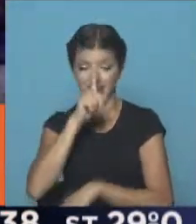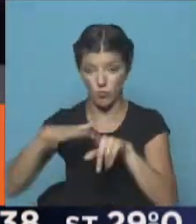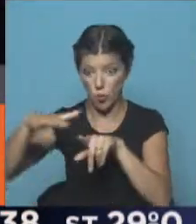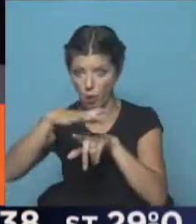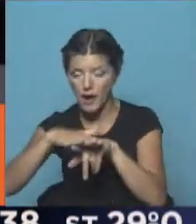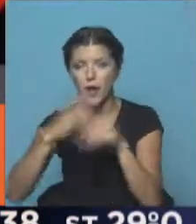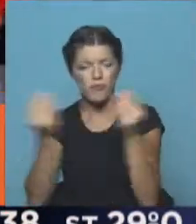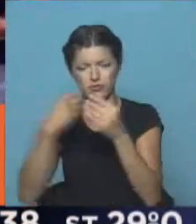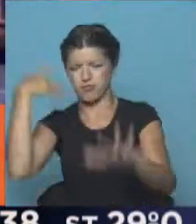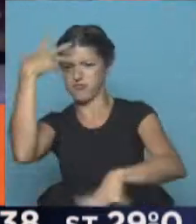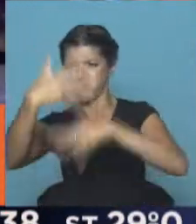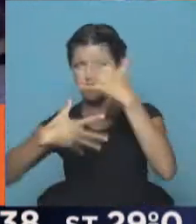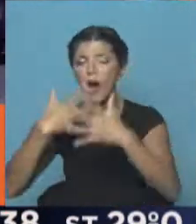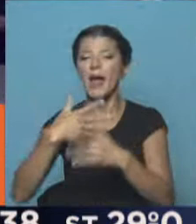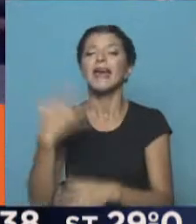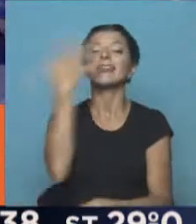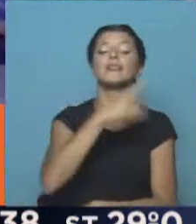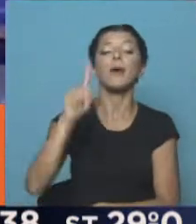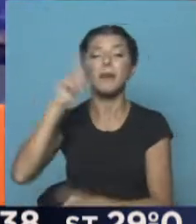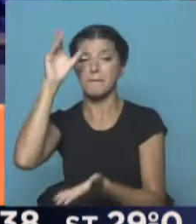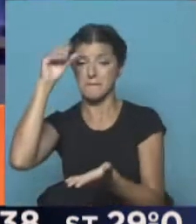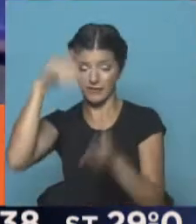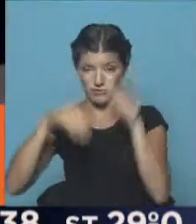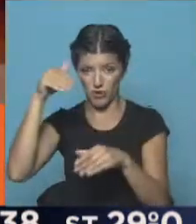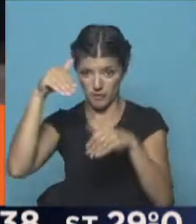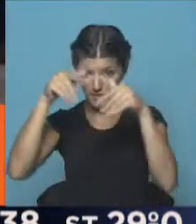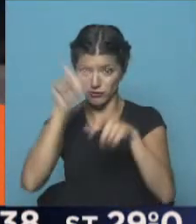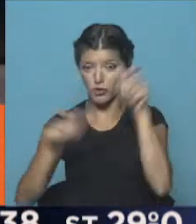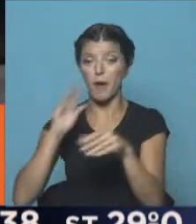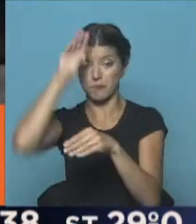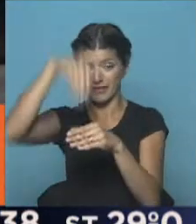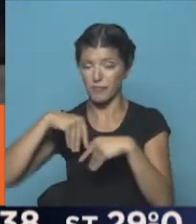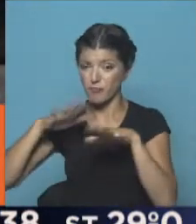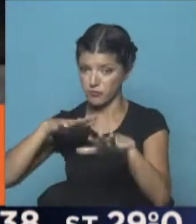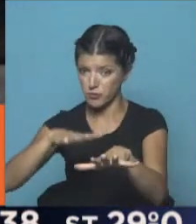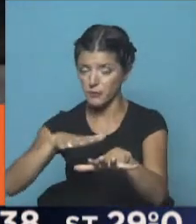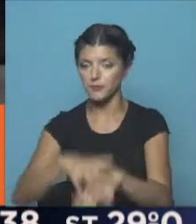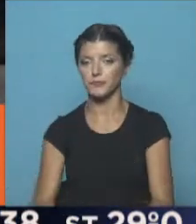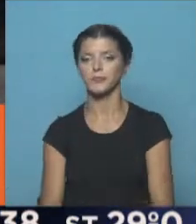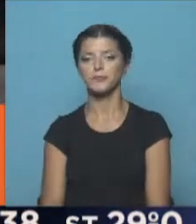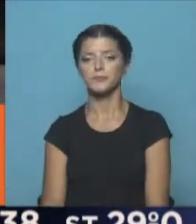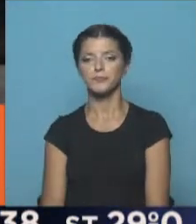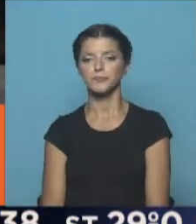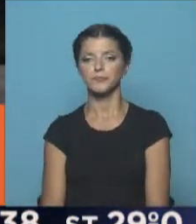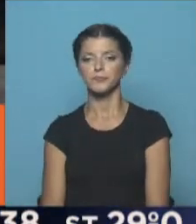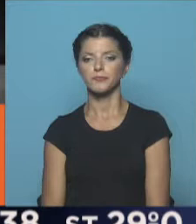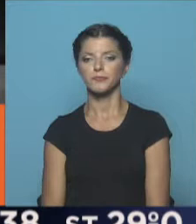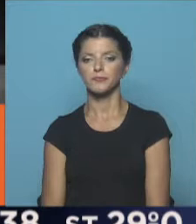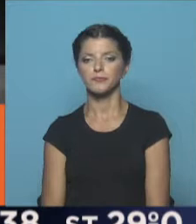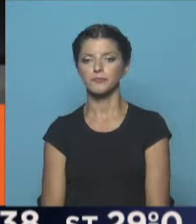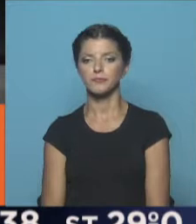llegaron a concretar más de medio millón de personas we want to sender strong signal de internet